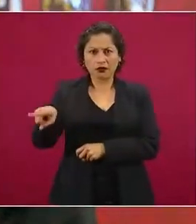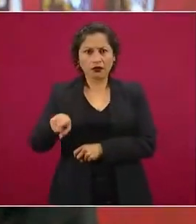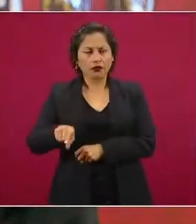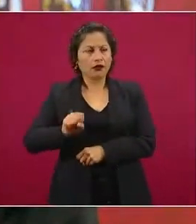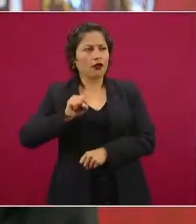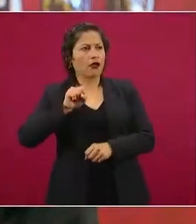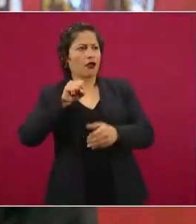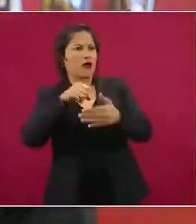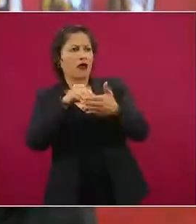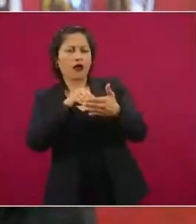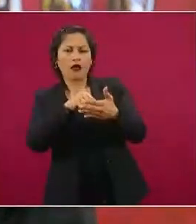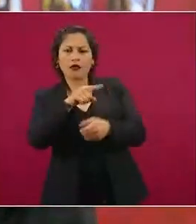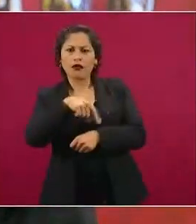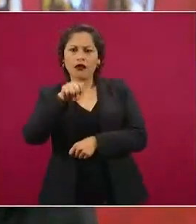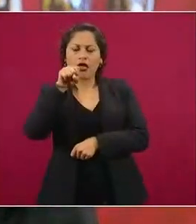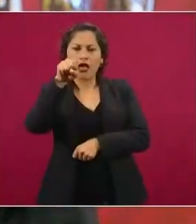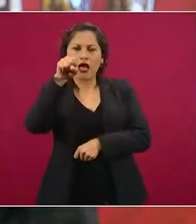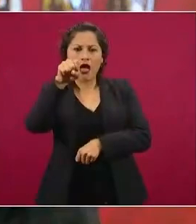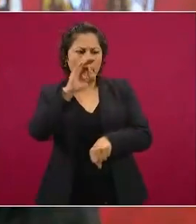pena,